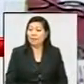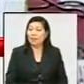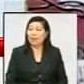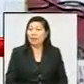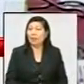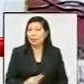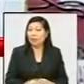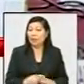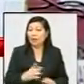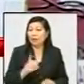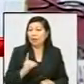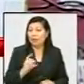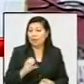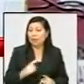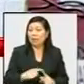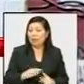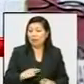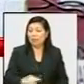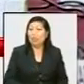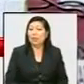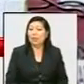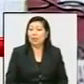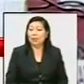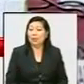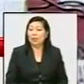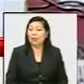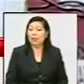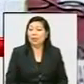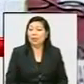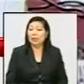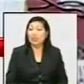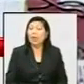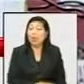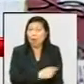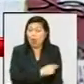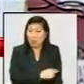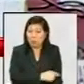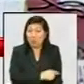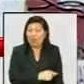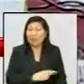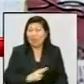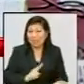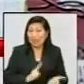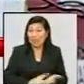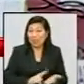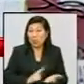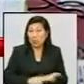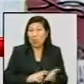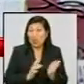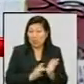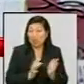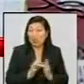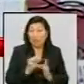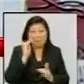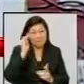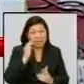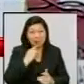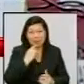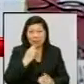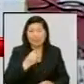se llaman dictámenes internamente en Esalud, en el Hospital Almenara, decía,